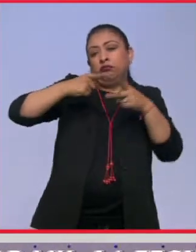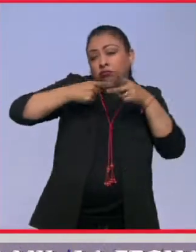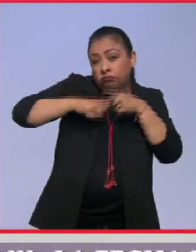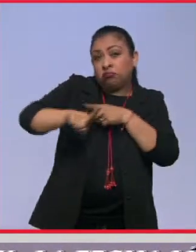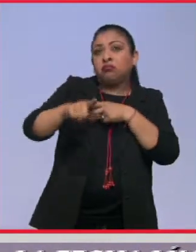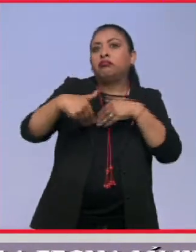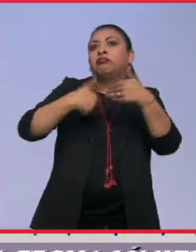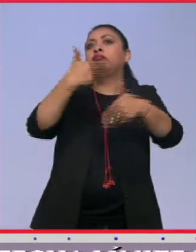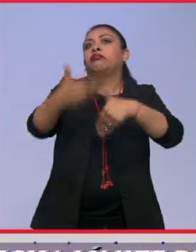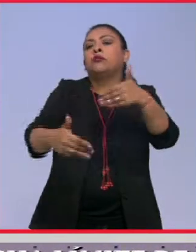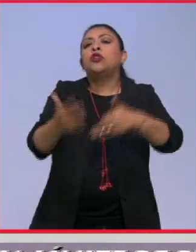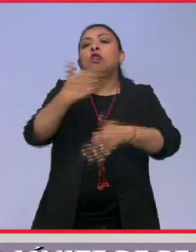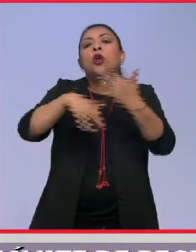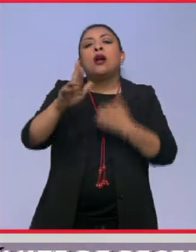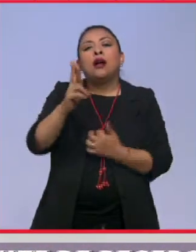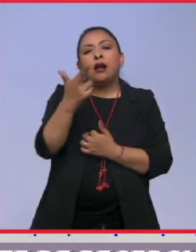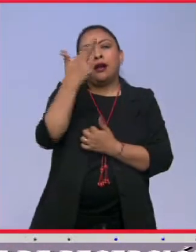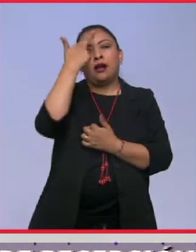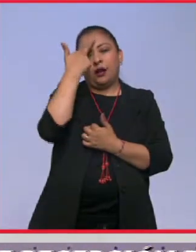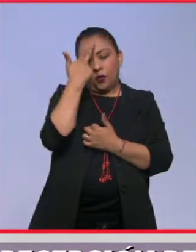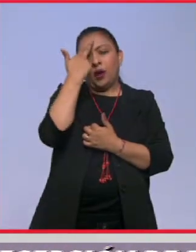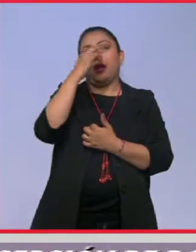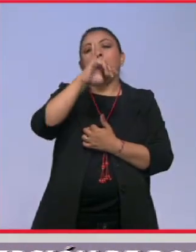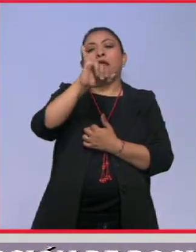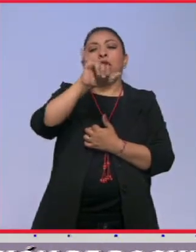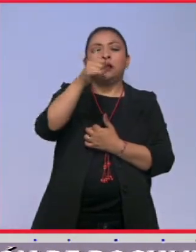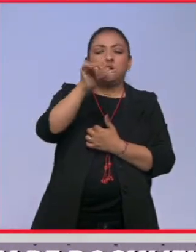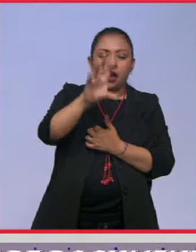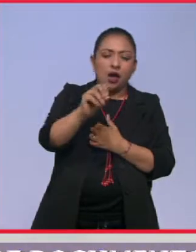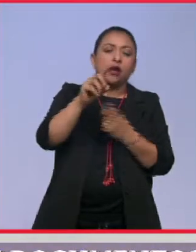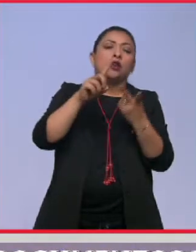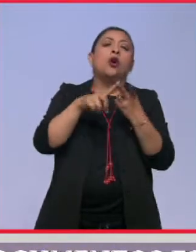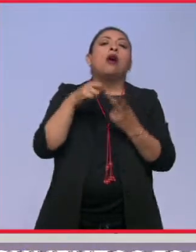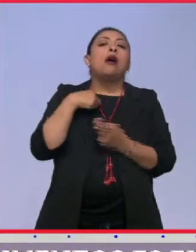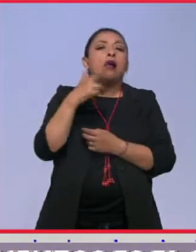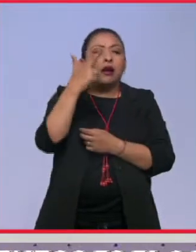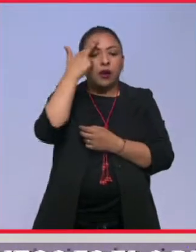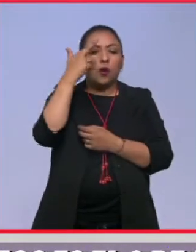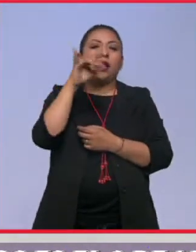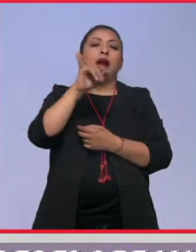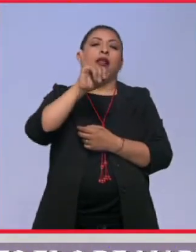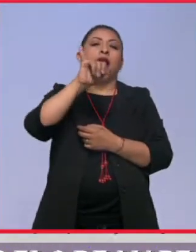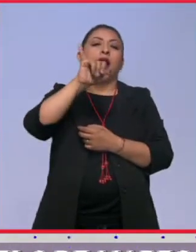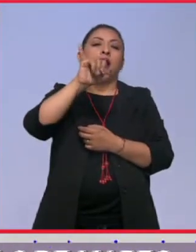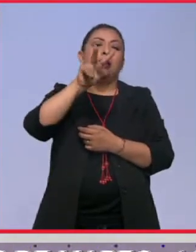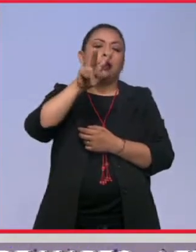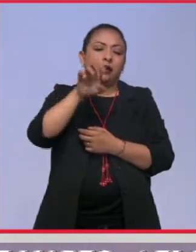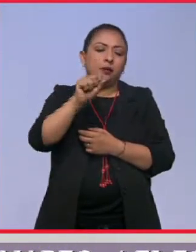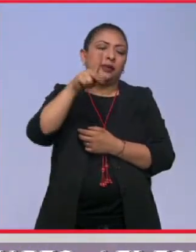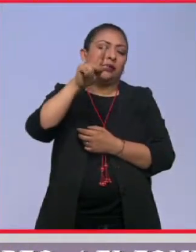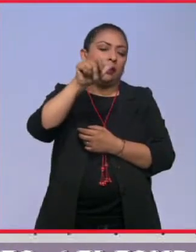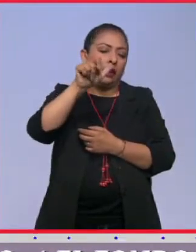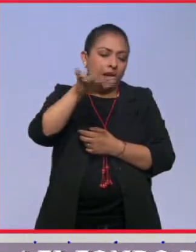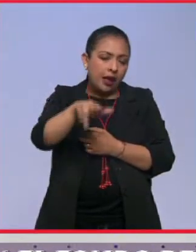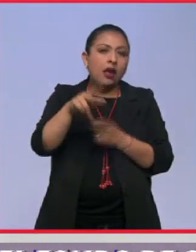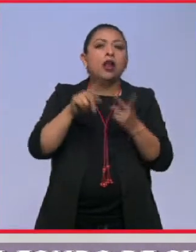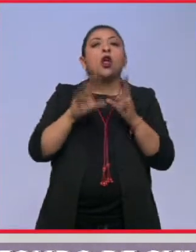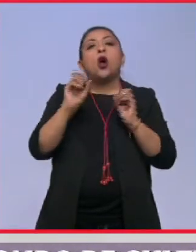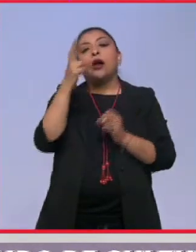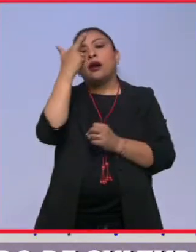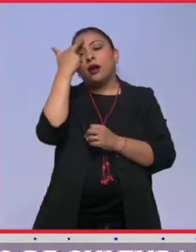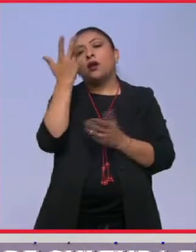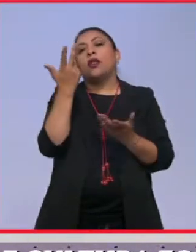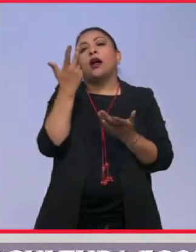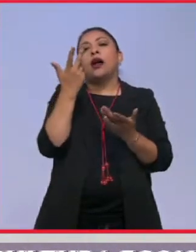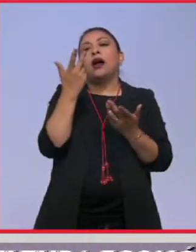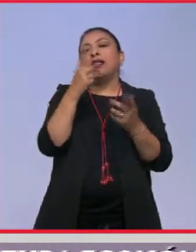pues todo el mundo puede recordar a Yayoi Kusama y todo el mundo puede recordar a Yves Klein y todo el mundo puede recordar, por ejemplo, en nuestro caso, la exposición de